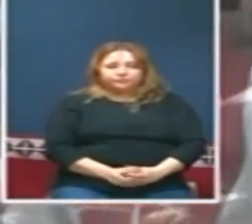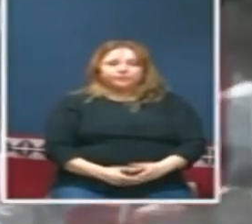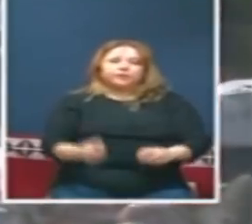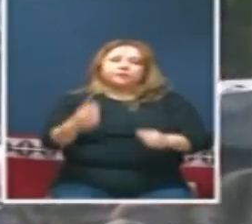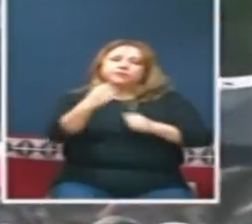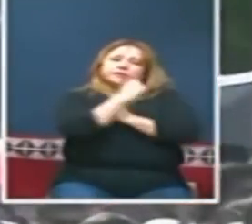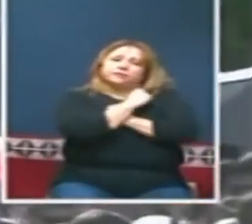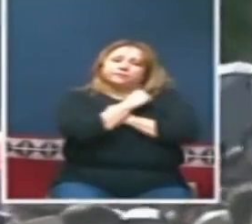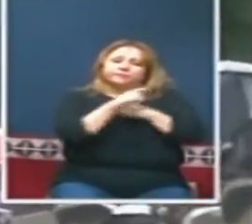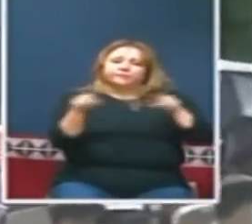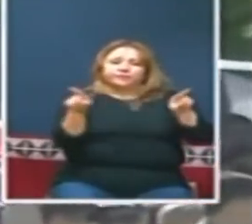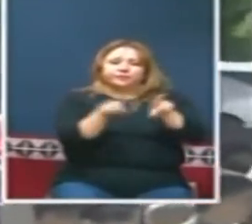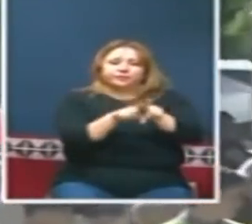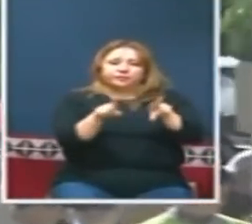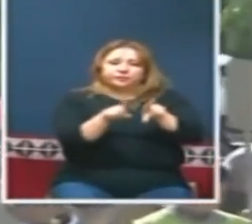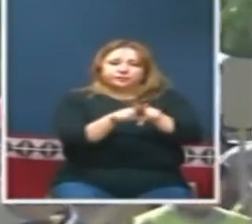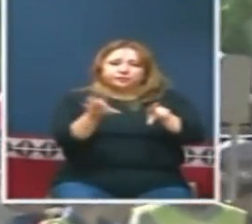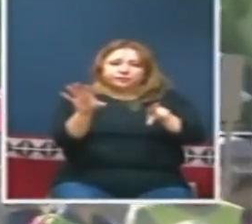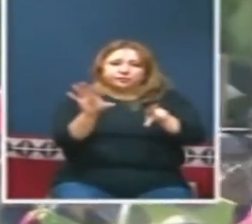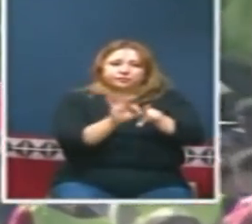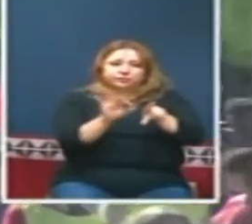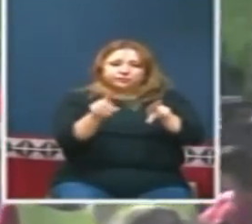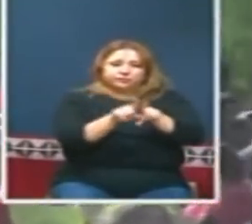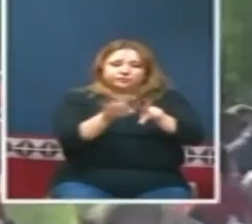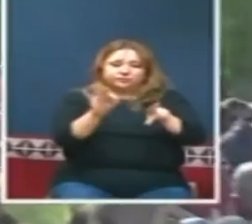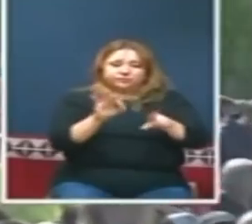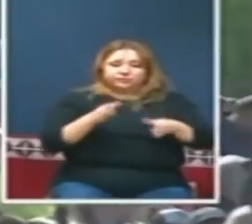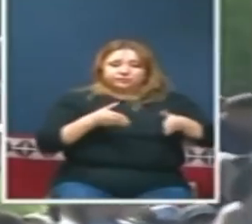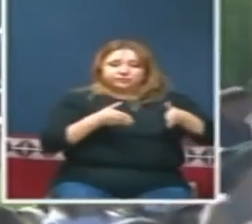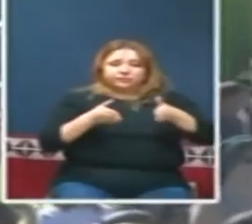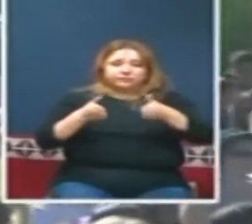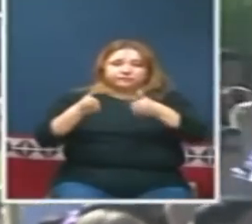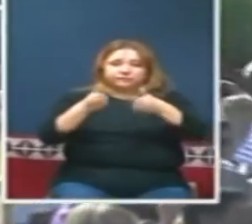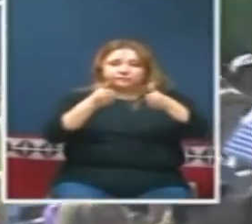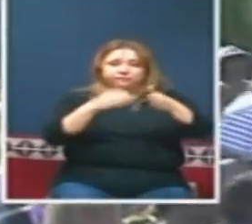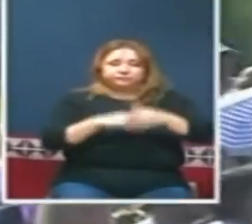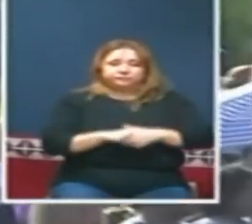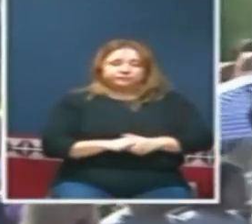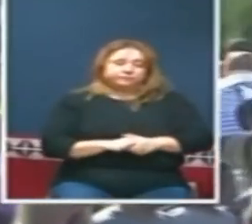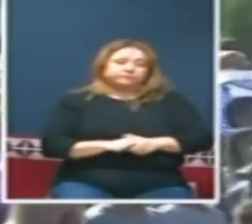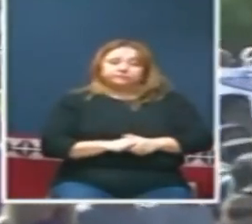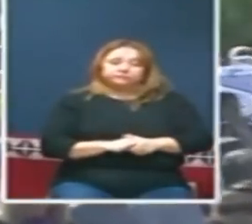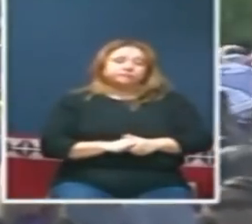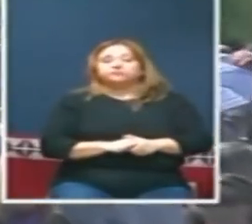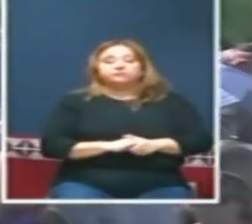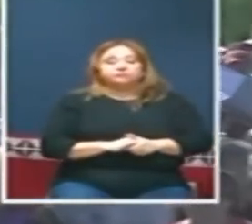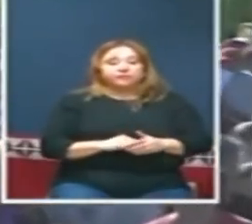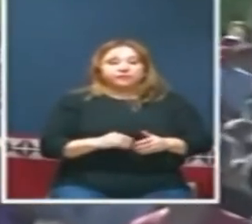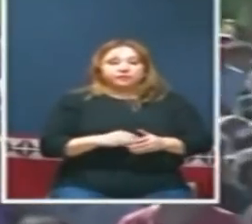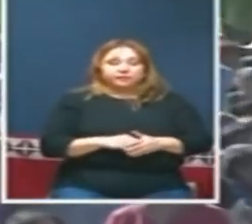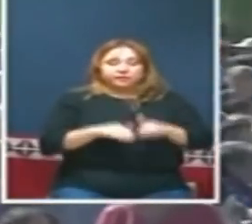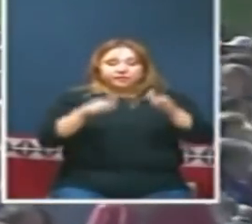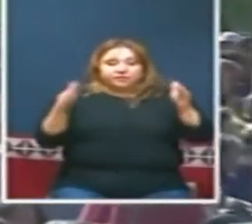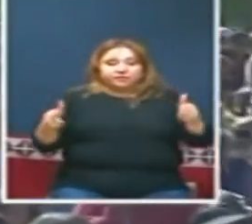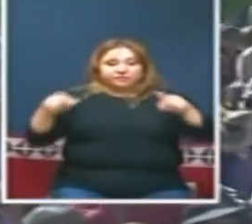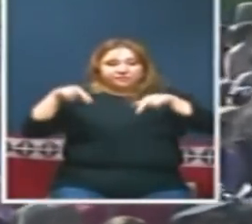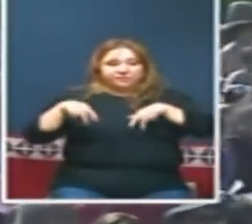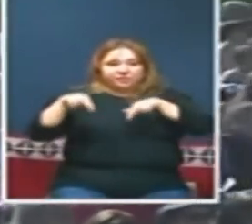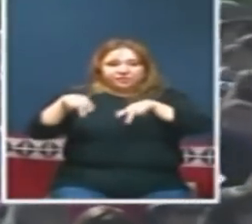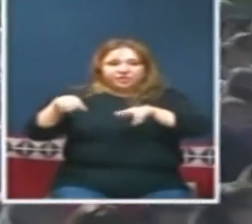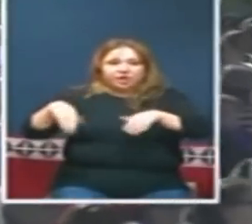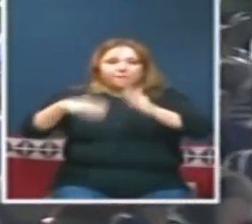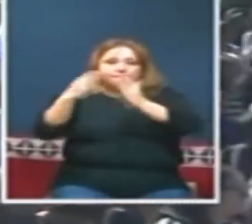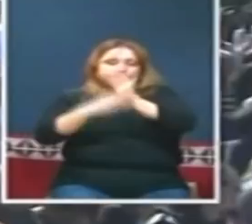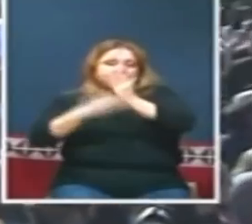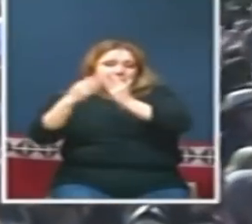queridos hermanos, los invitamos que del valle, a hacer camino, verdad y vida, unidos también a esta comunión espiritual,